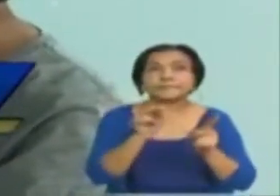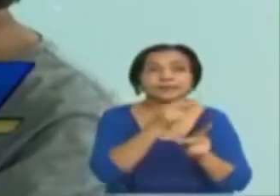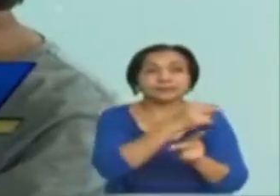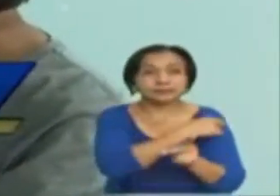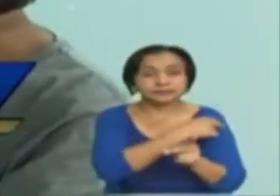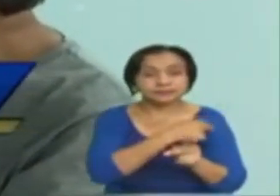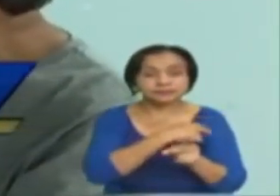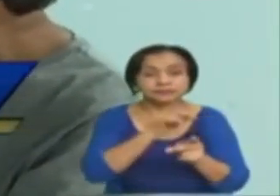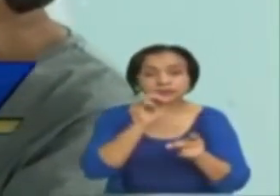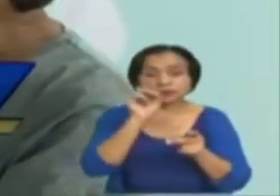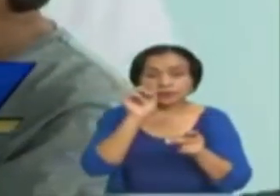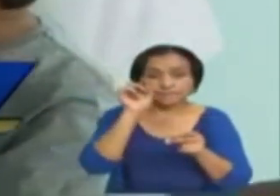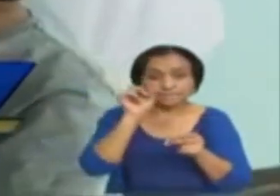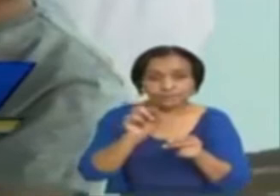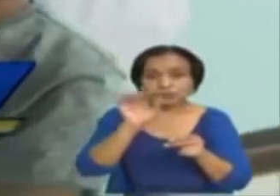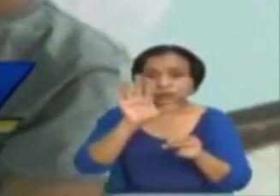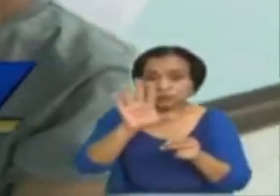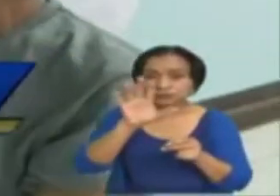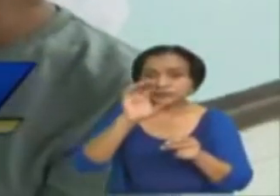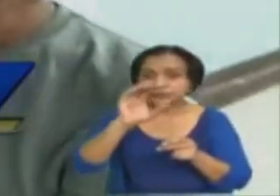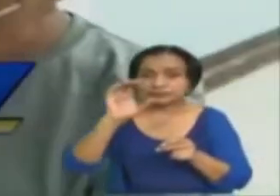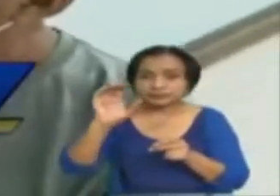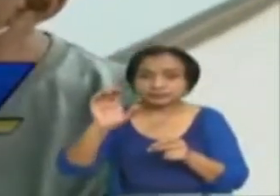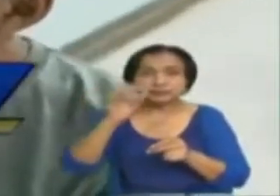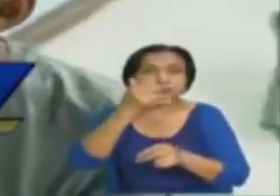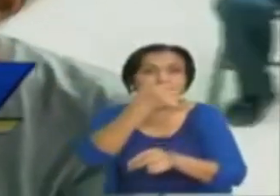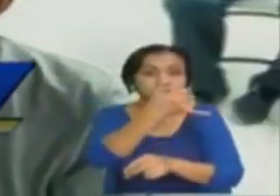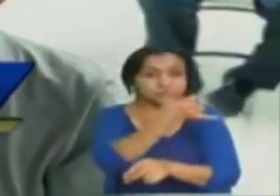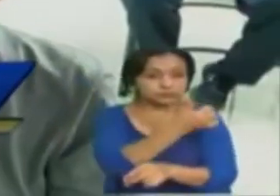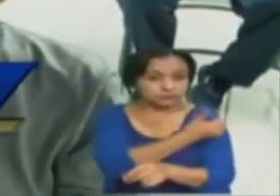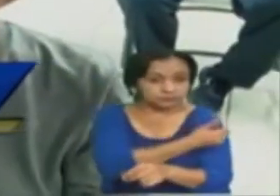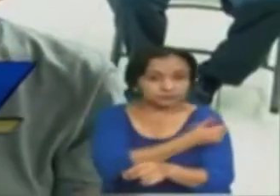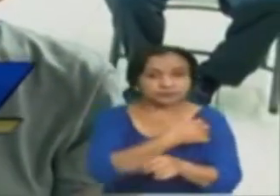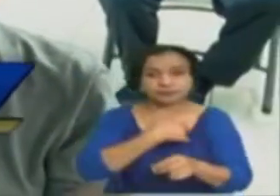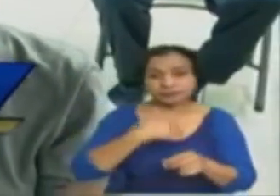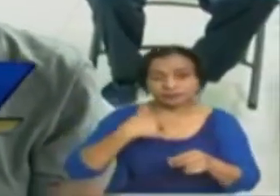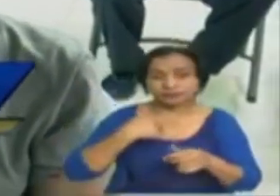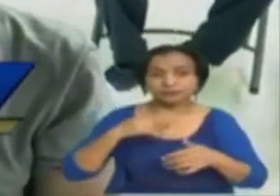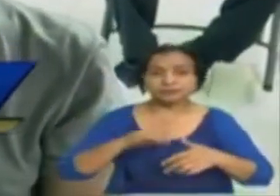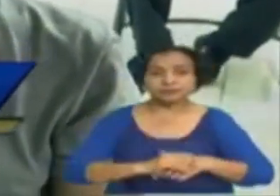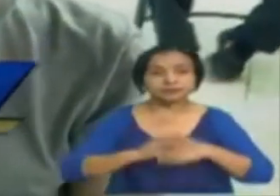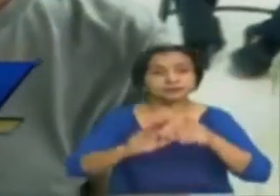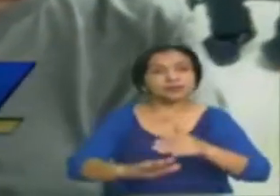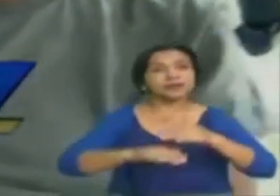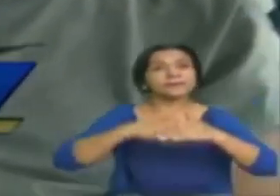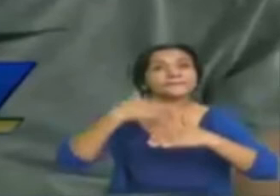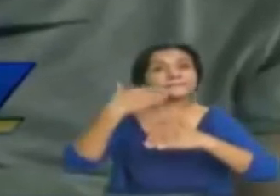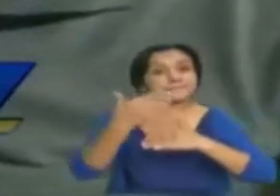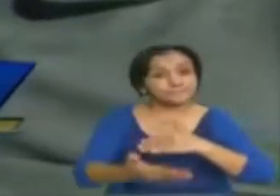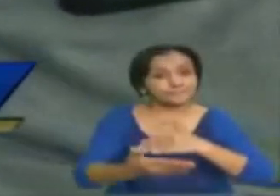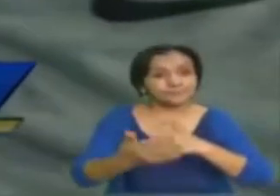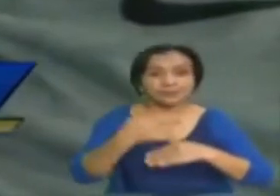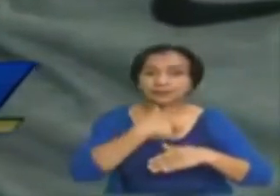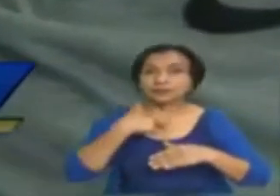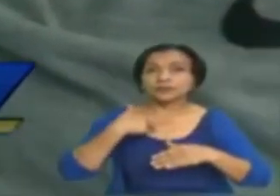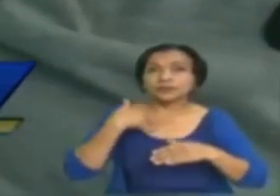de nosotros es centinela de su salud, de la de su familia, de su vida. ¿Cuánto escuchamos